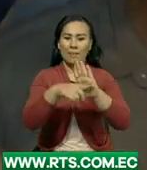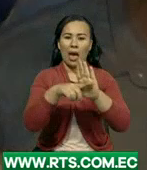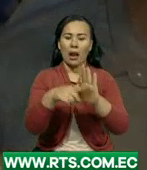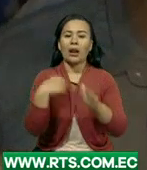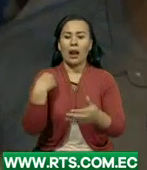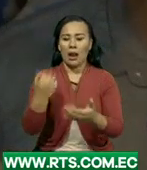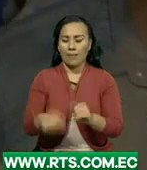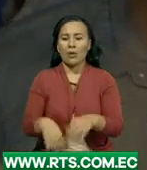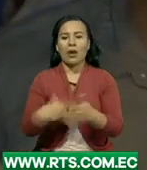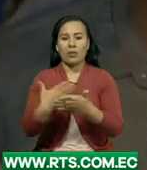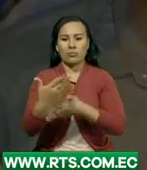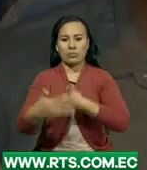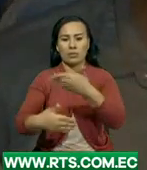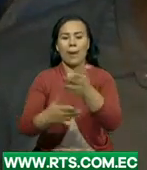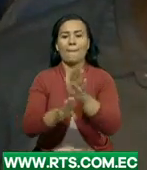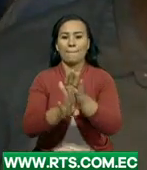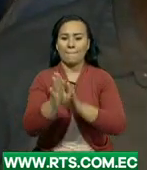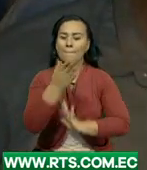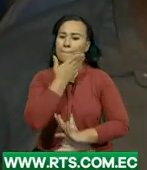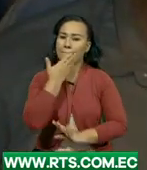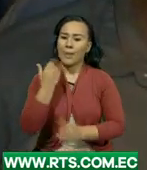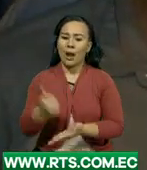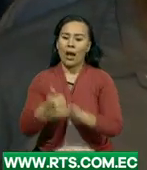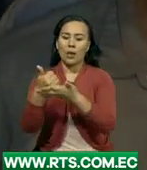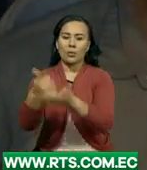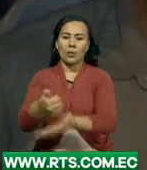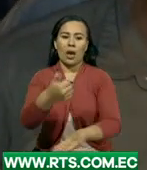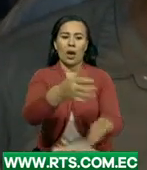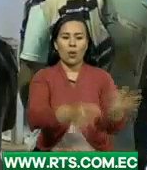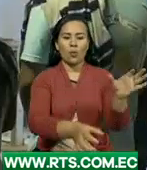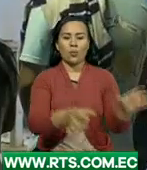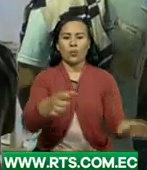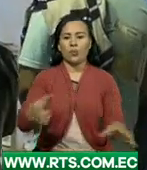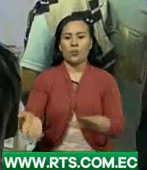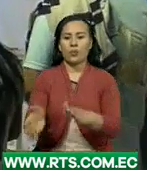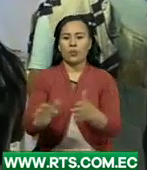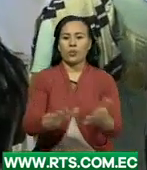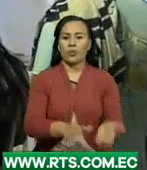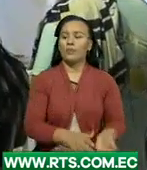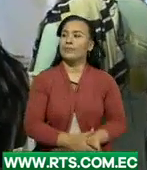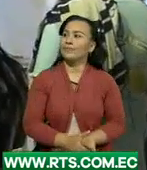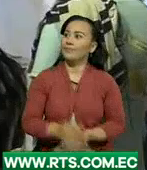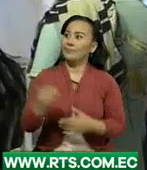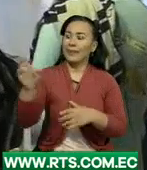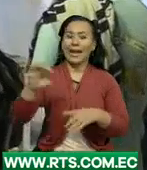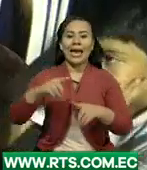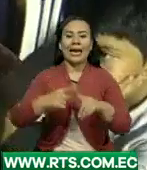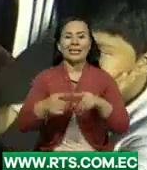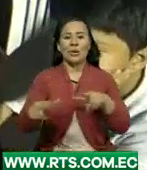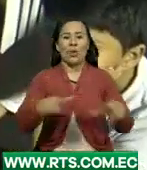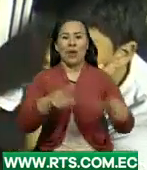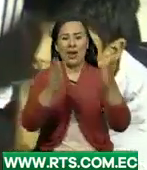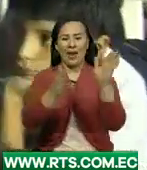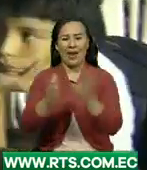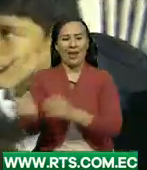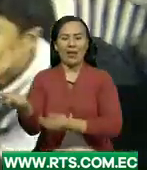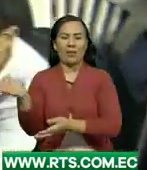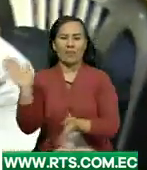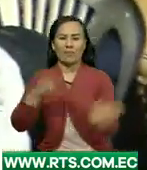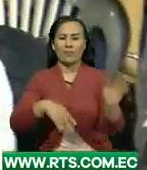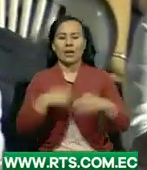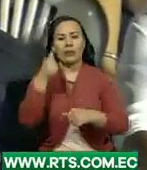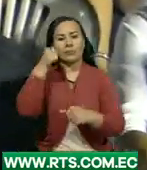para que llegue justicia a las víctimas, a los familiares de las víctimas. En la ex zona cero de Tarqui, los comerciantes realizaron también un